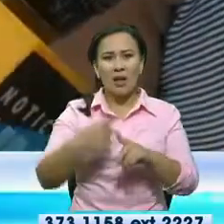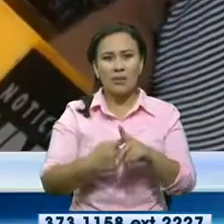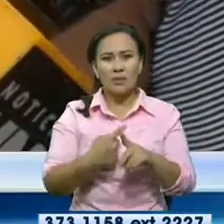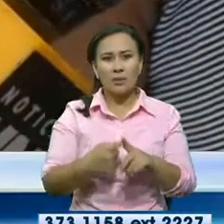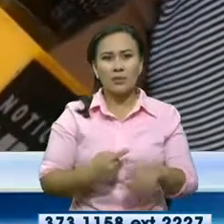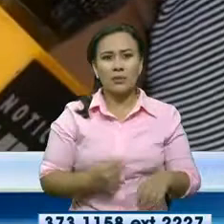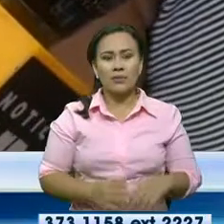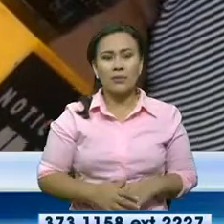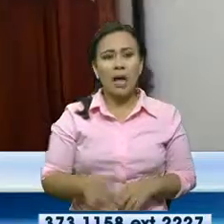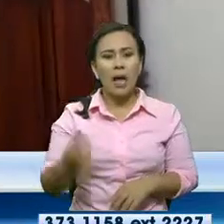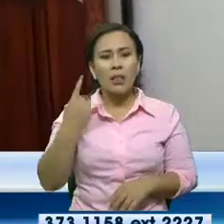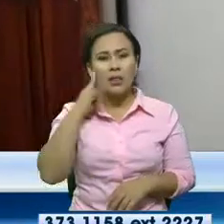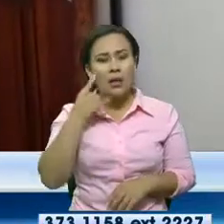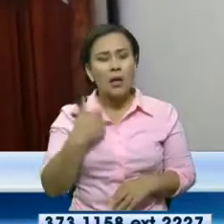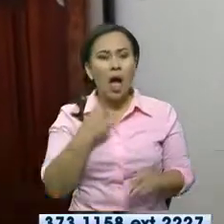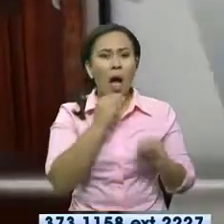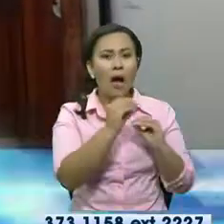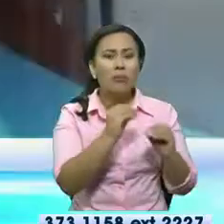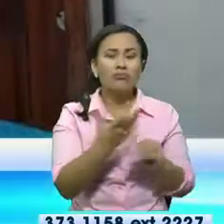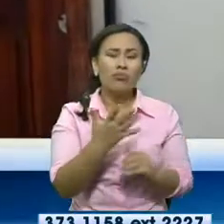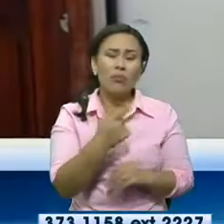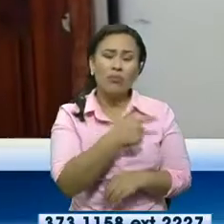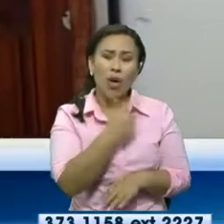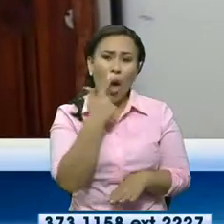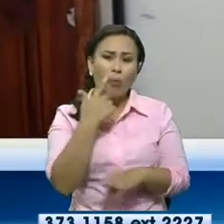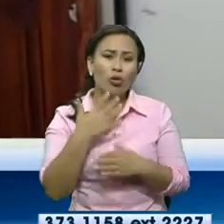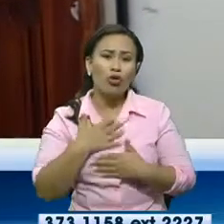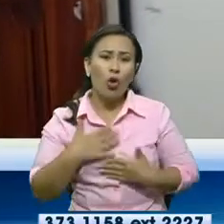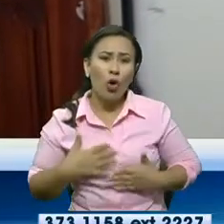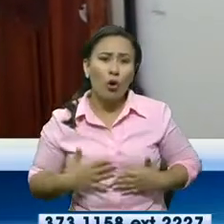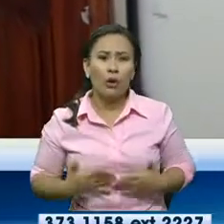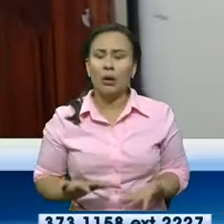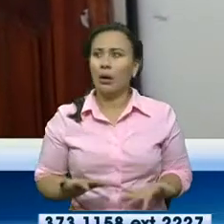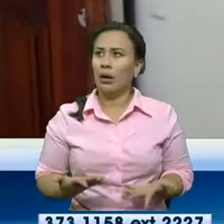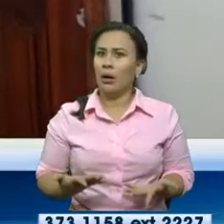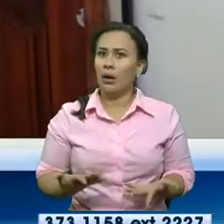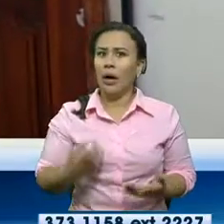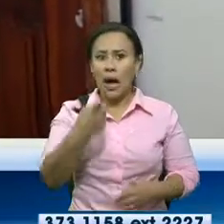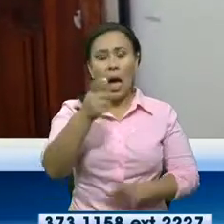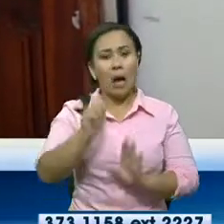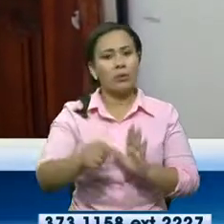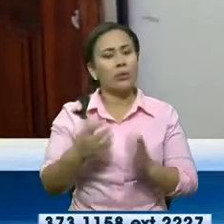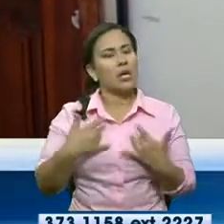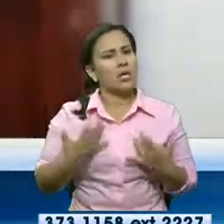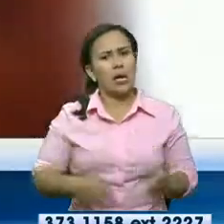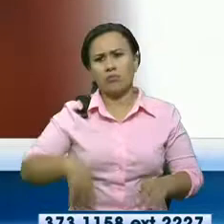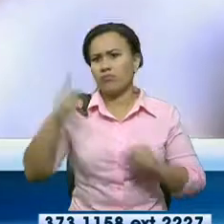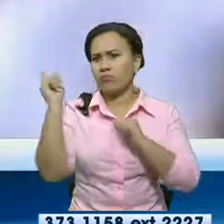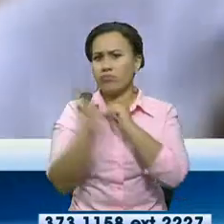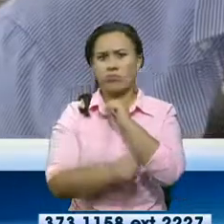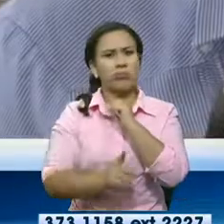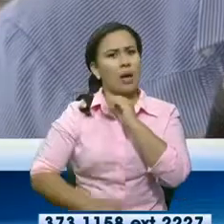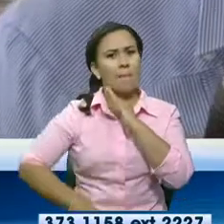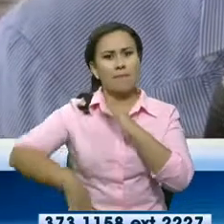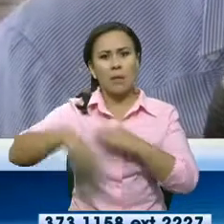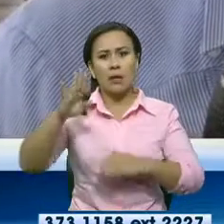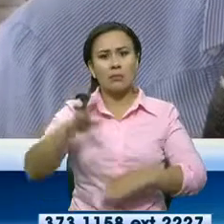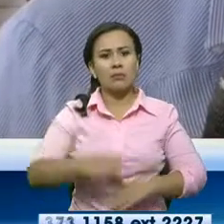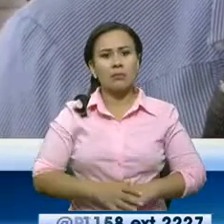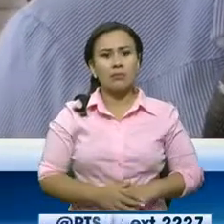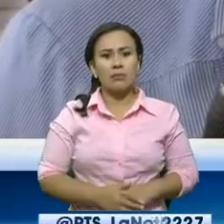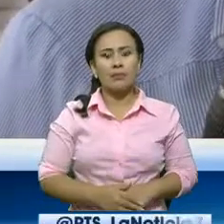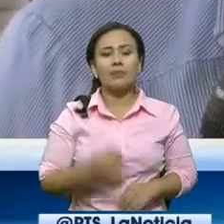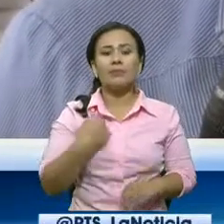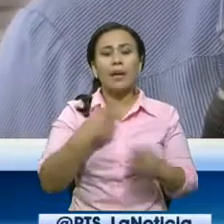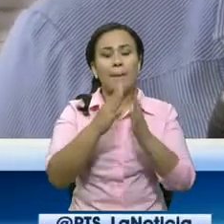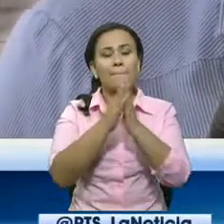refirió algo parecido. El abogado de la familia acusadora espera que se le aplique la sanción máxima al procesado. Sí. Va a pedir